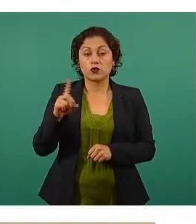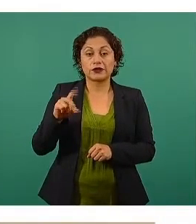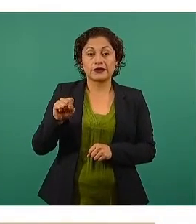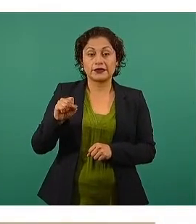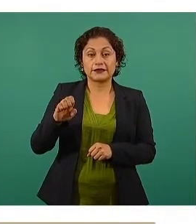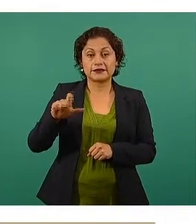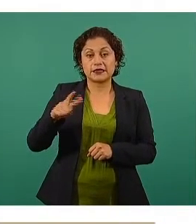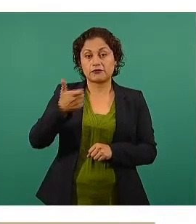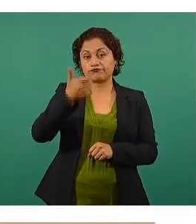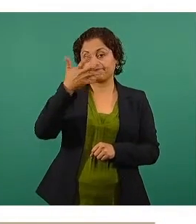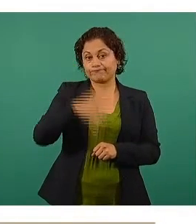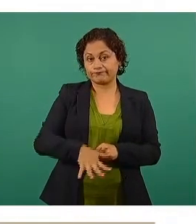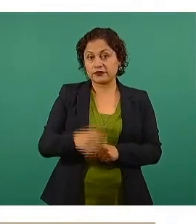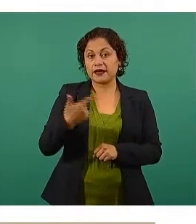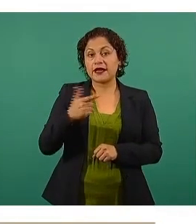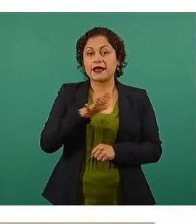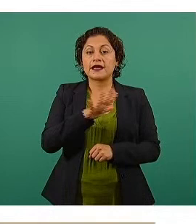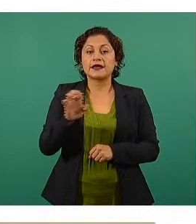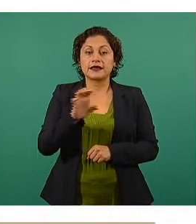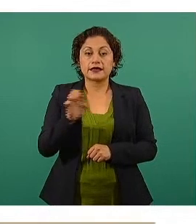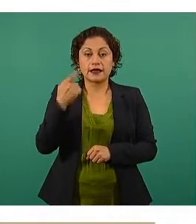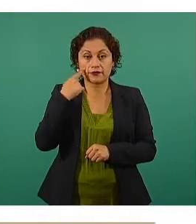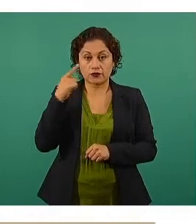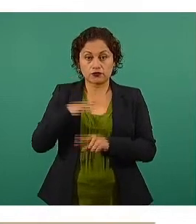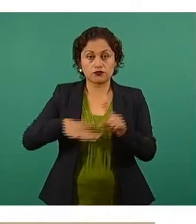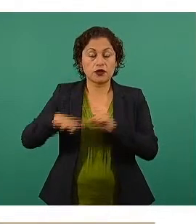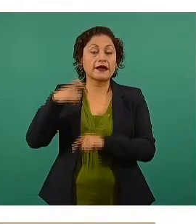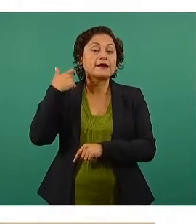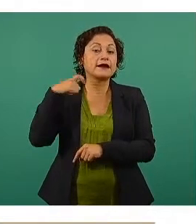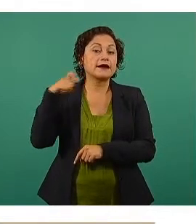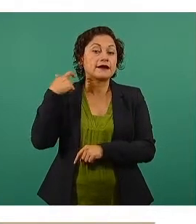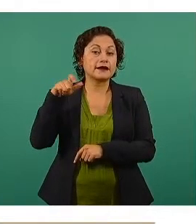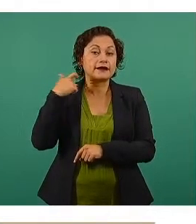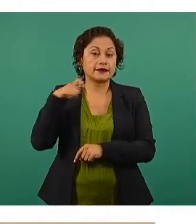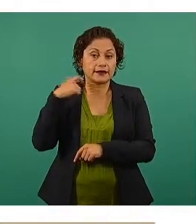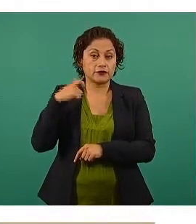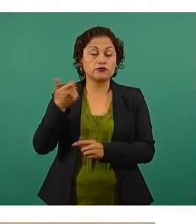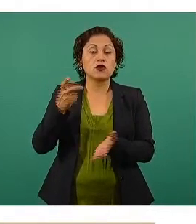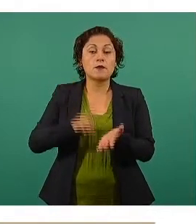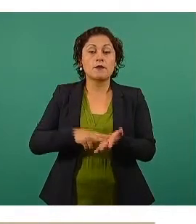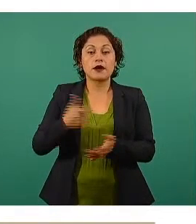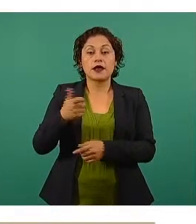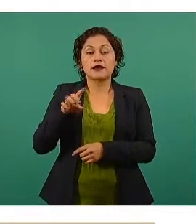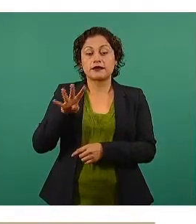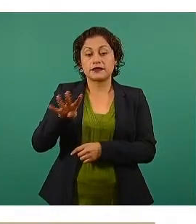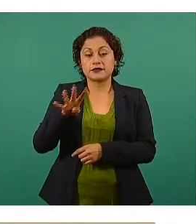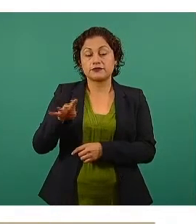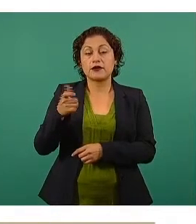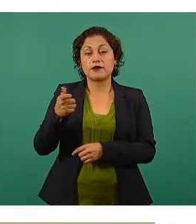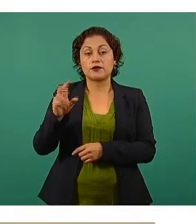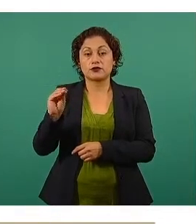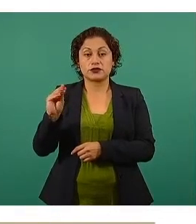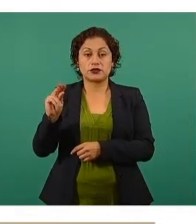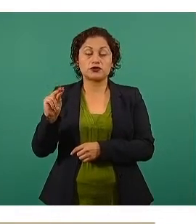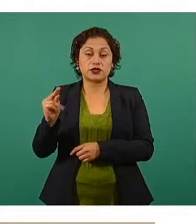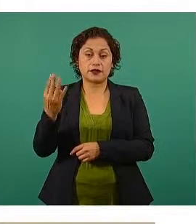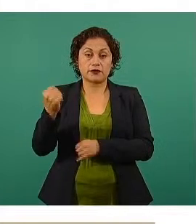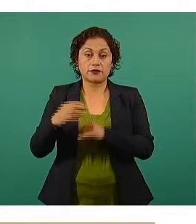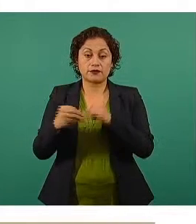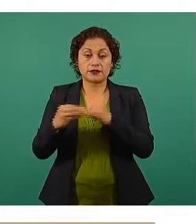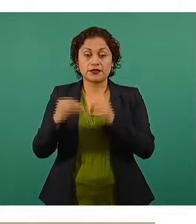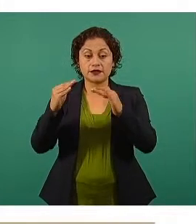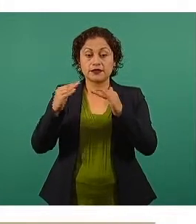baratos los vendieron G500 en Querétaro, en 19 pesos con 89 centavos y Cargo Gas